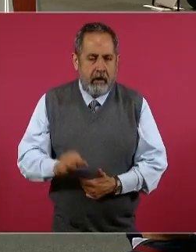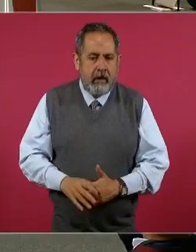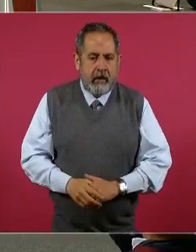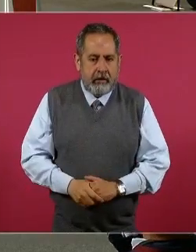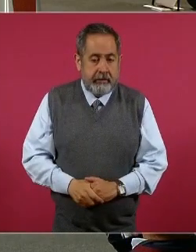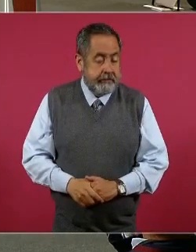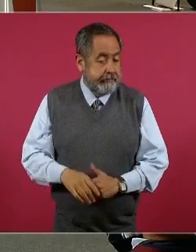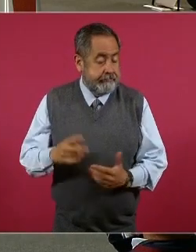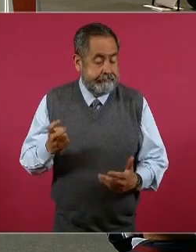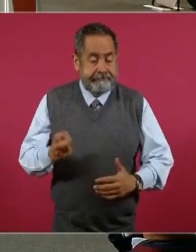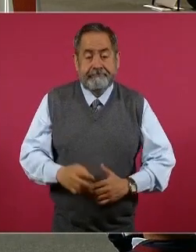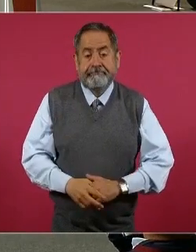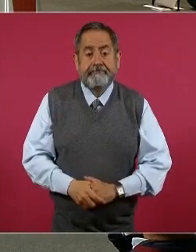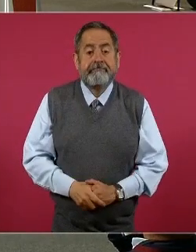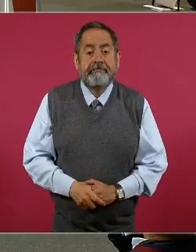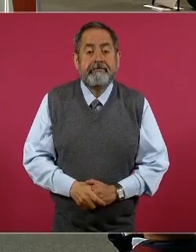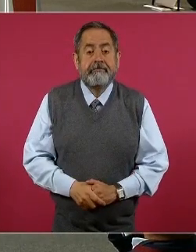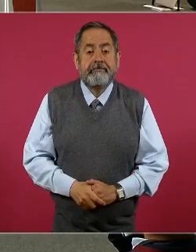De esos.